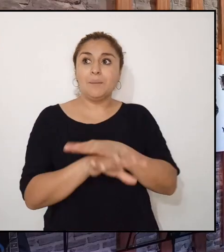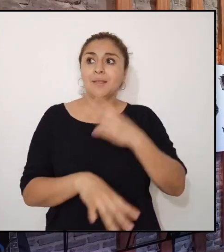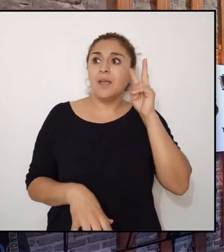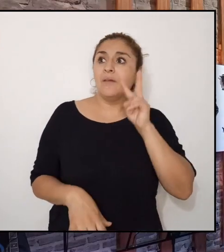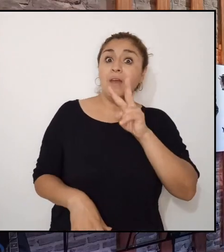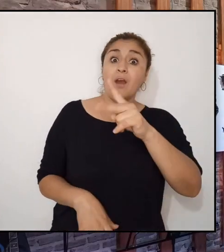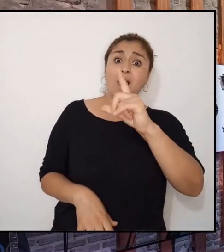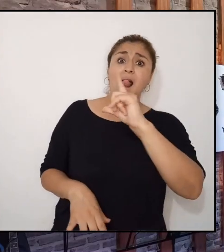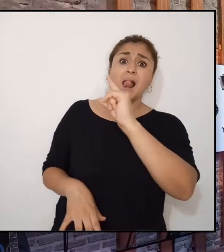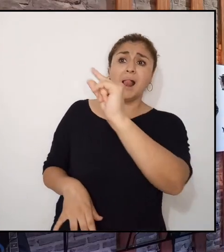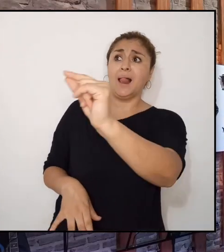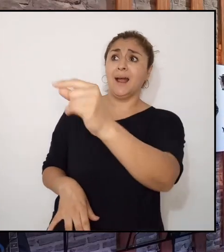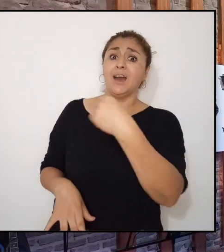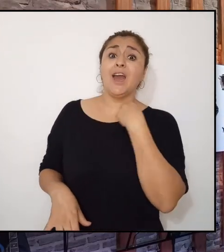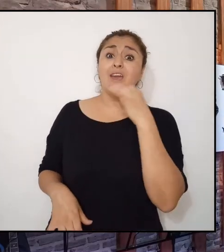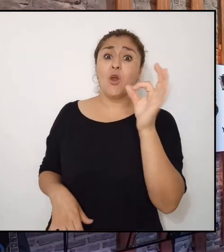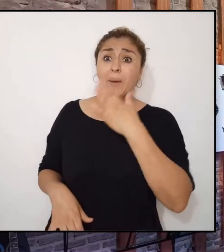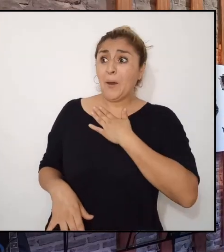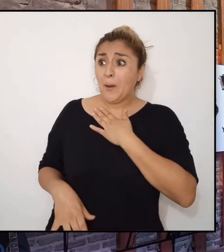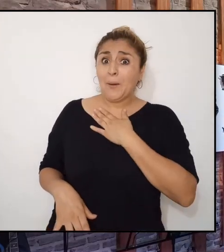Claro, ahora aplaude, ahora todas.